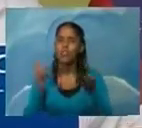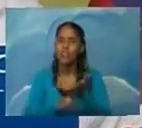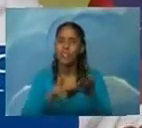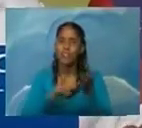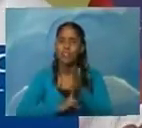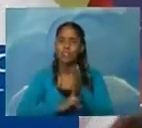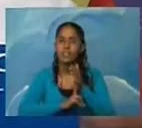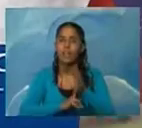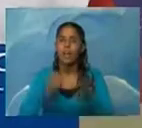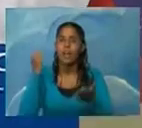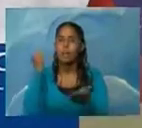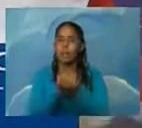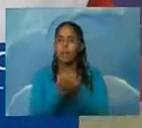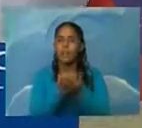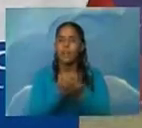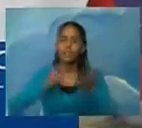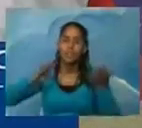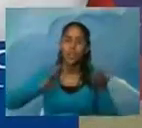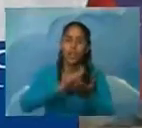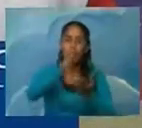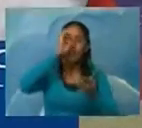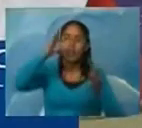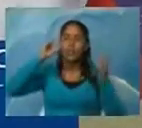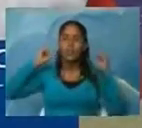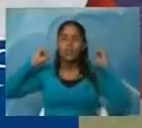verdad? Amén. ¡Yeah!